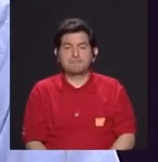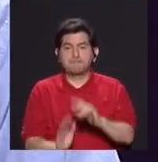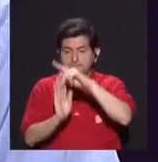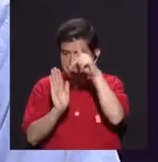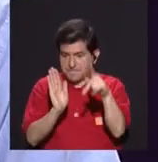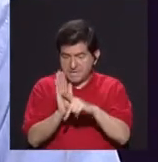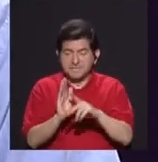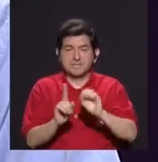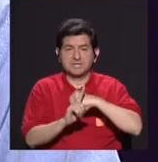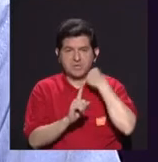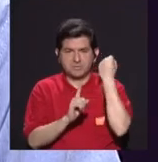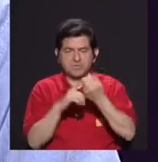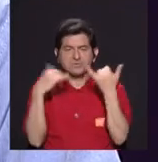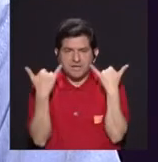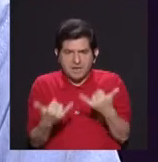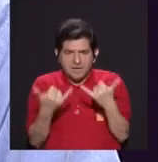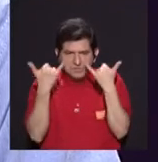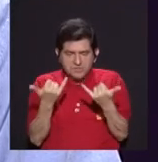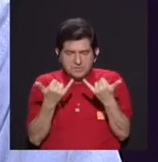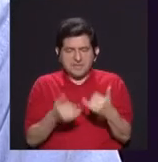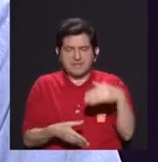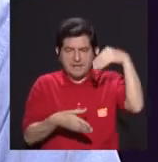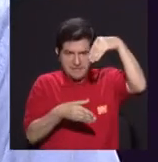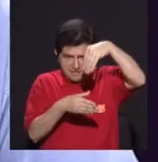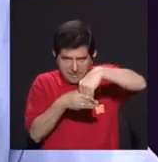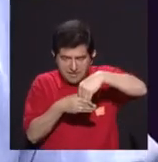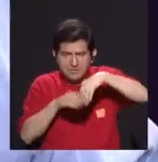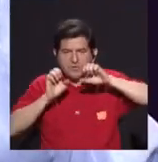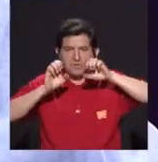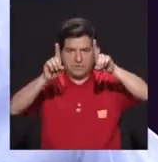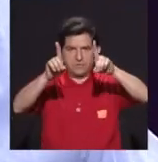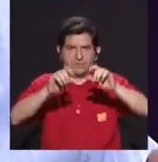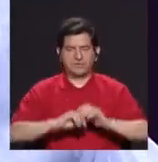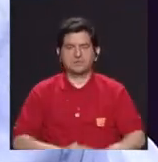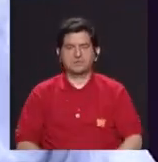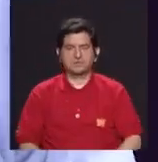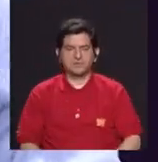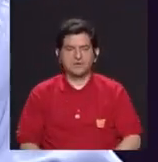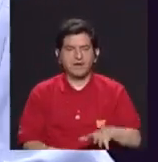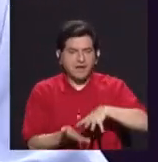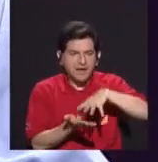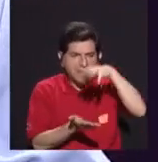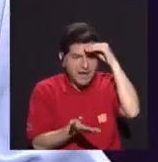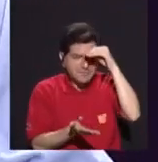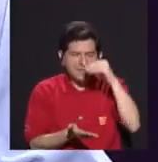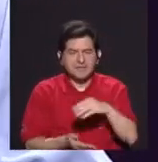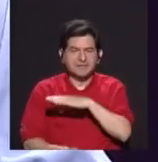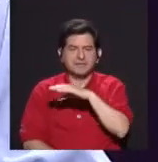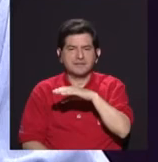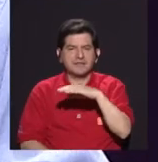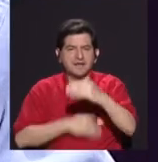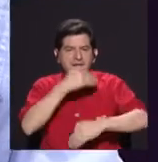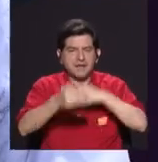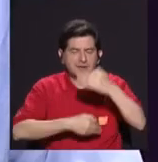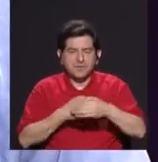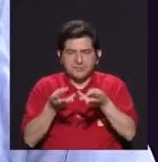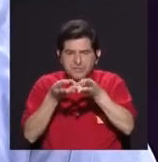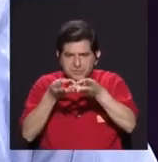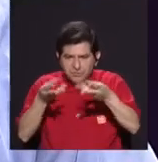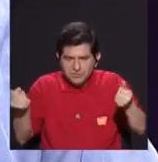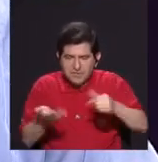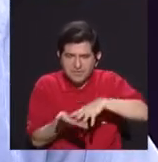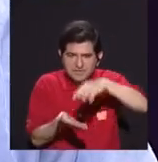requiere esta sociedad contemporánea en educación este aprender a desaprender no necesariamente